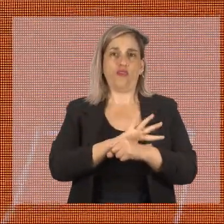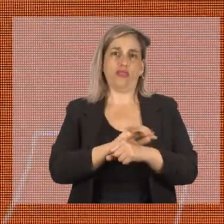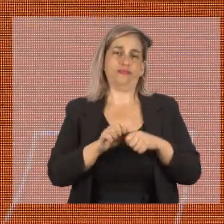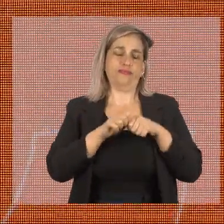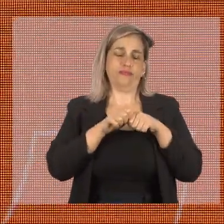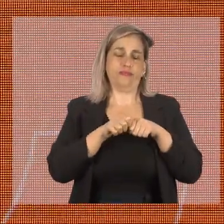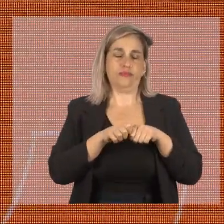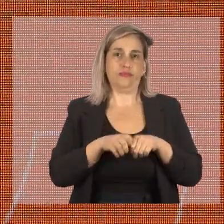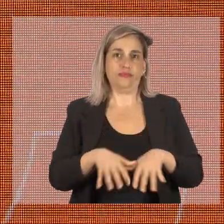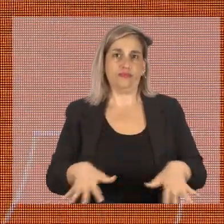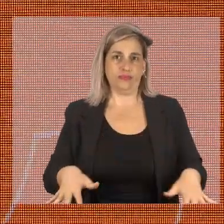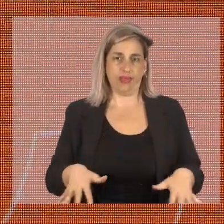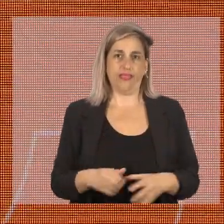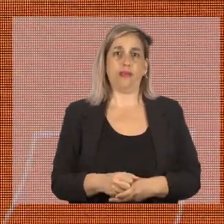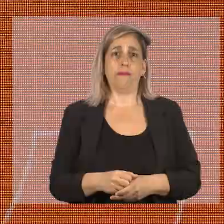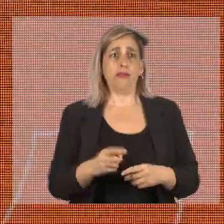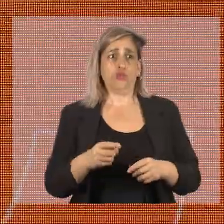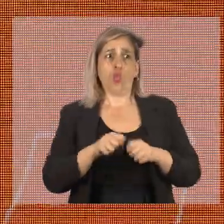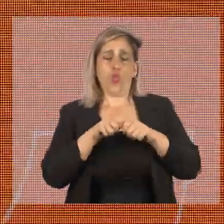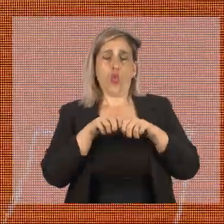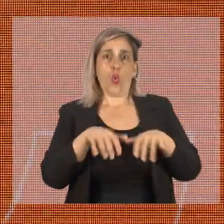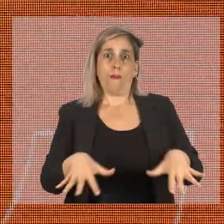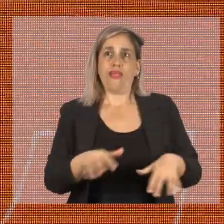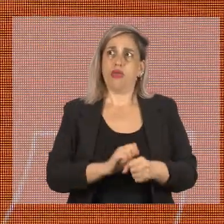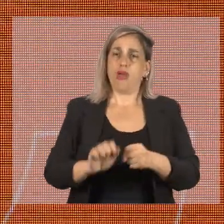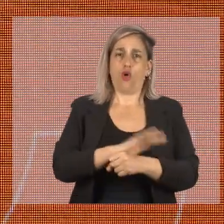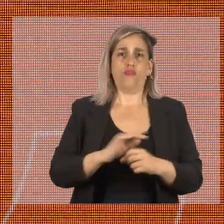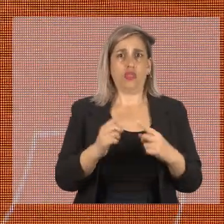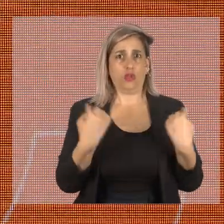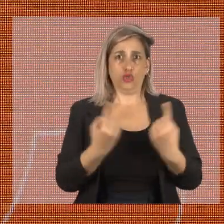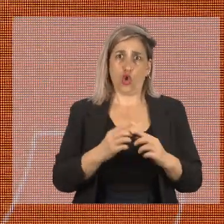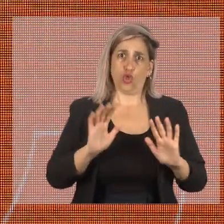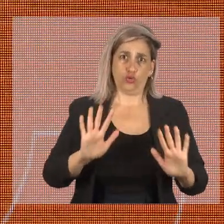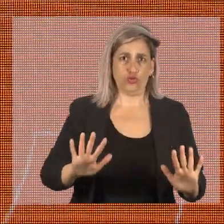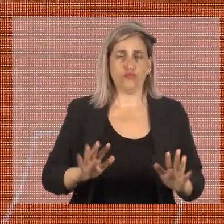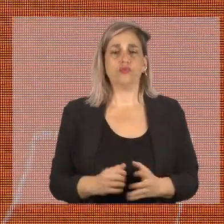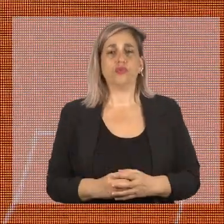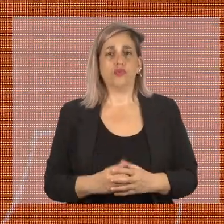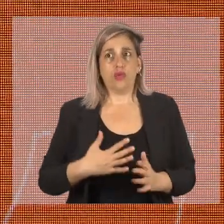pandemia. La pandemia, desde donde nosotros la miramos.